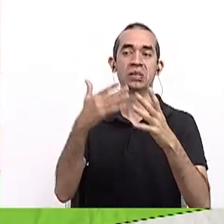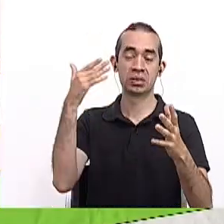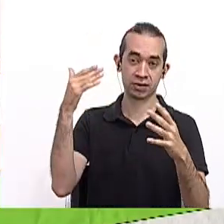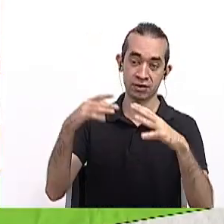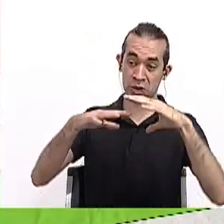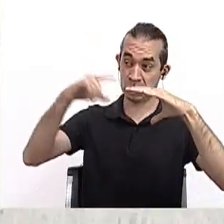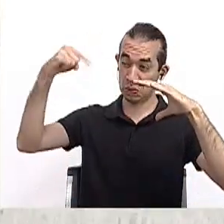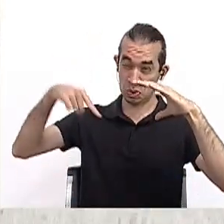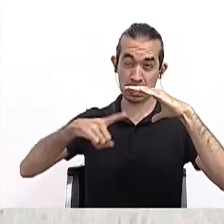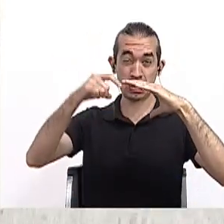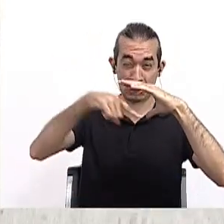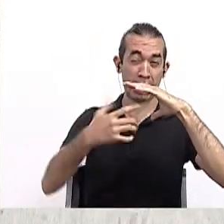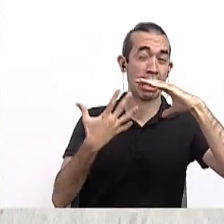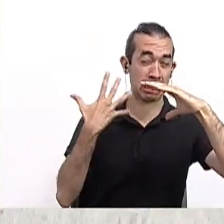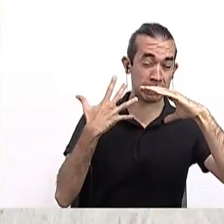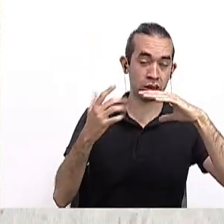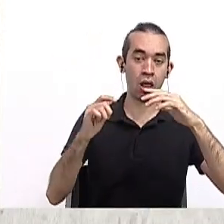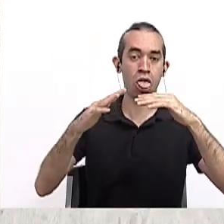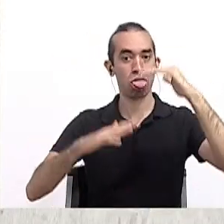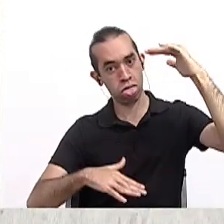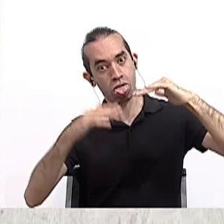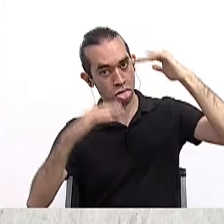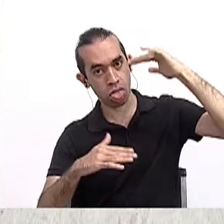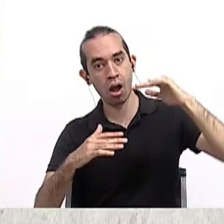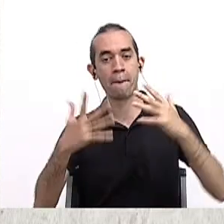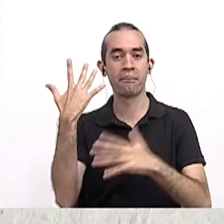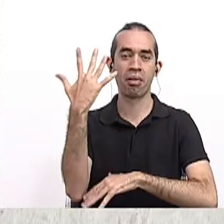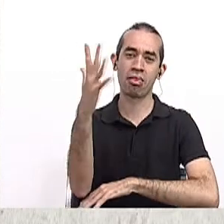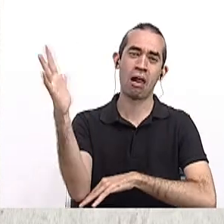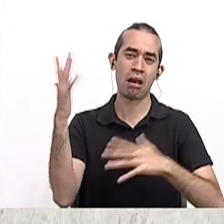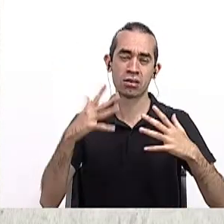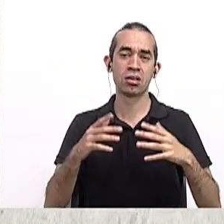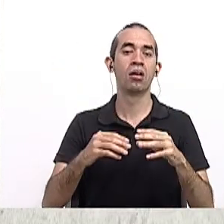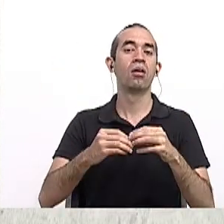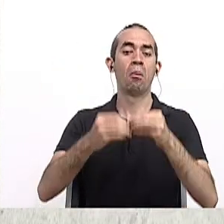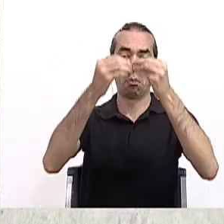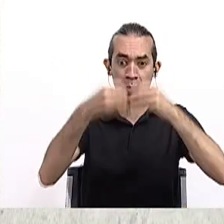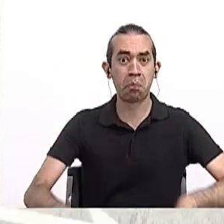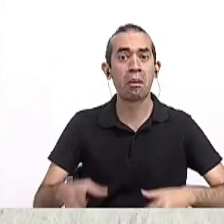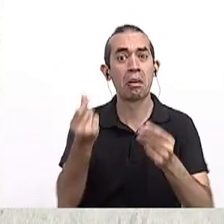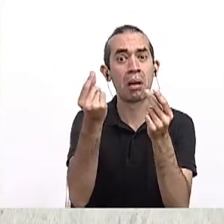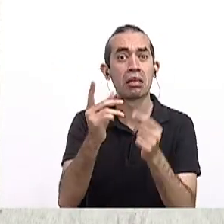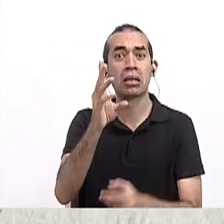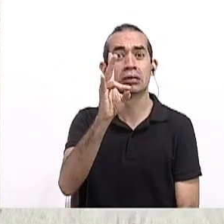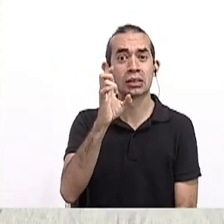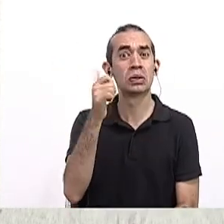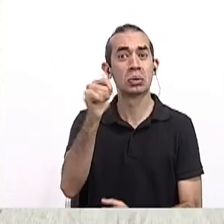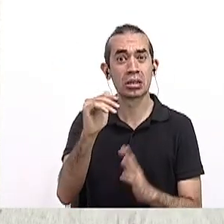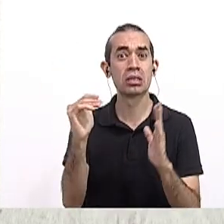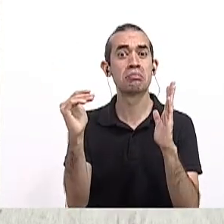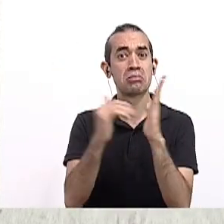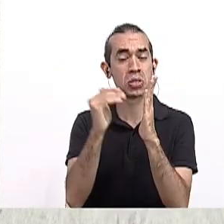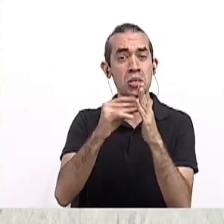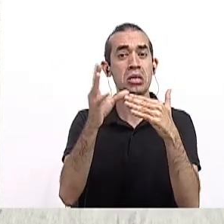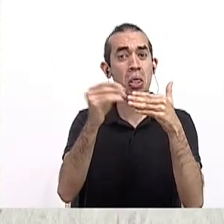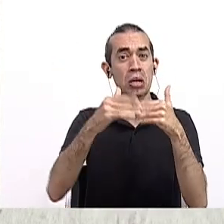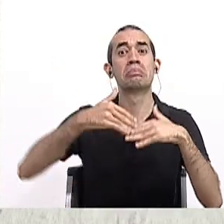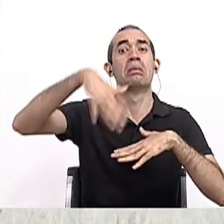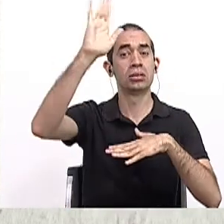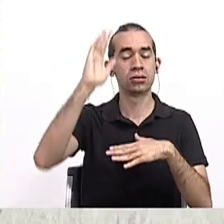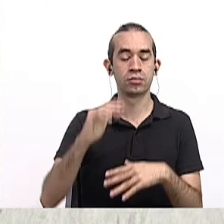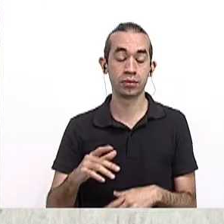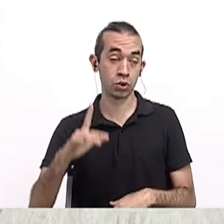desequilibrios ambientales que en nuestro país han sumado pérdidas de más de 710 millones de dólares. Costa Rica posee